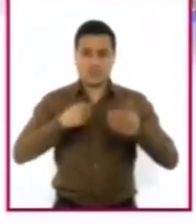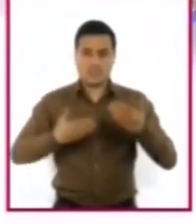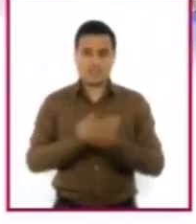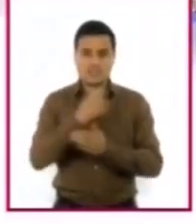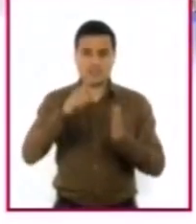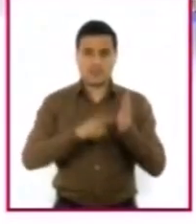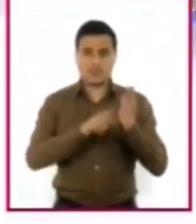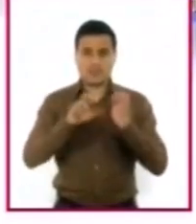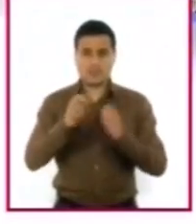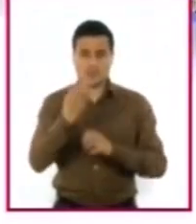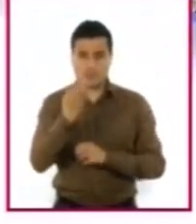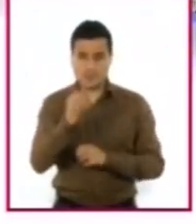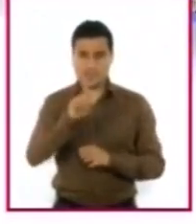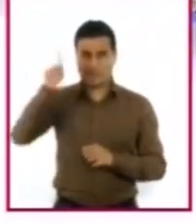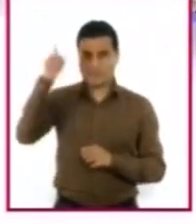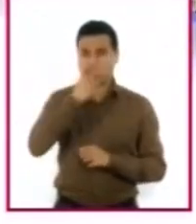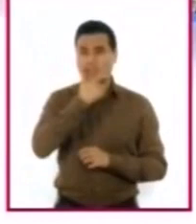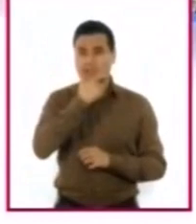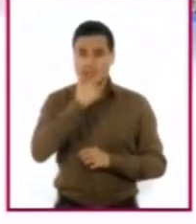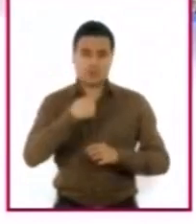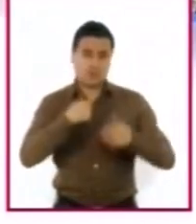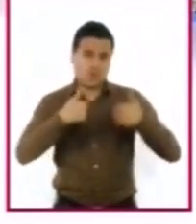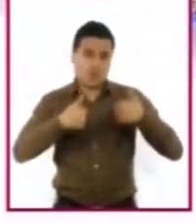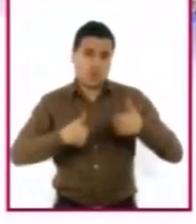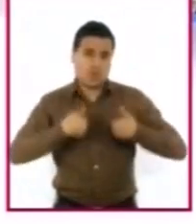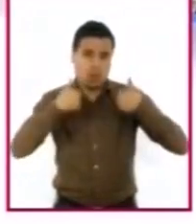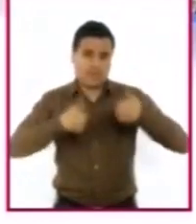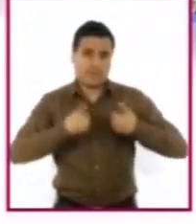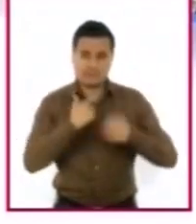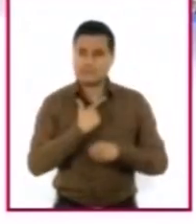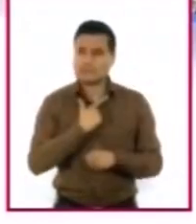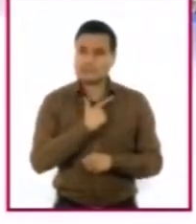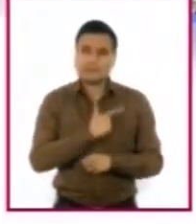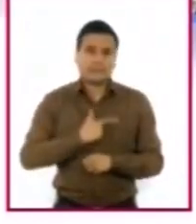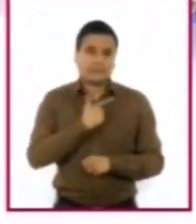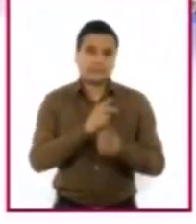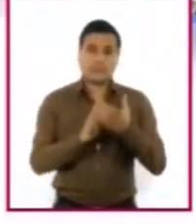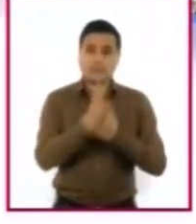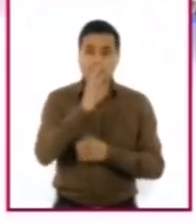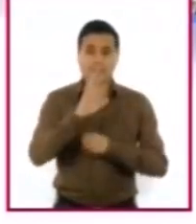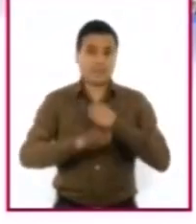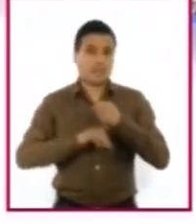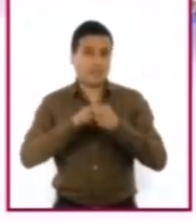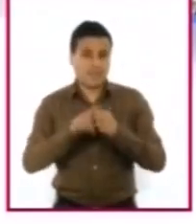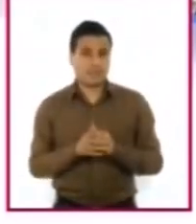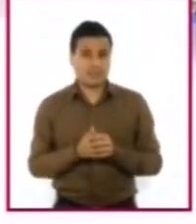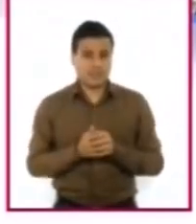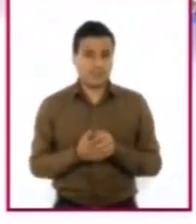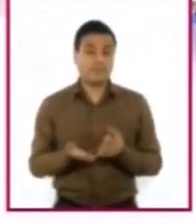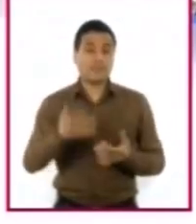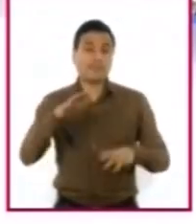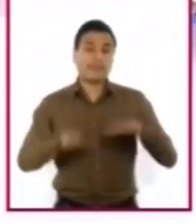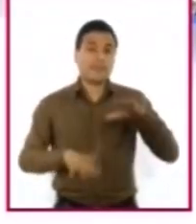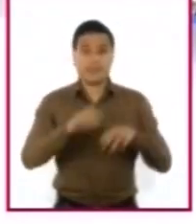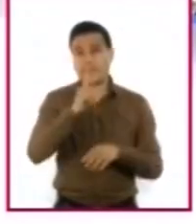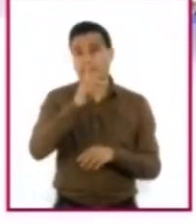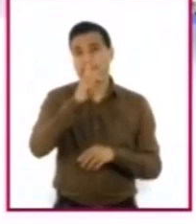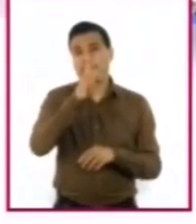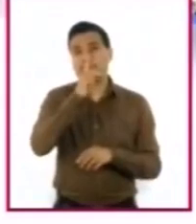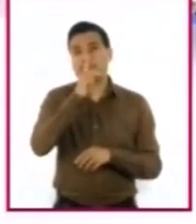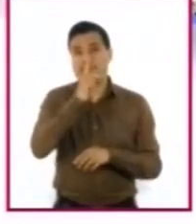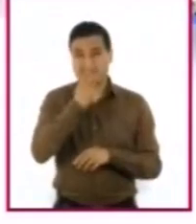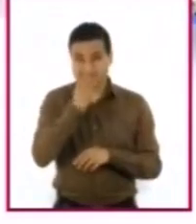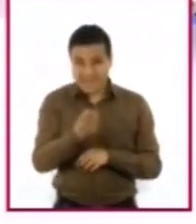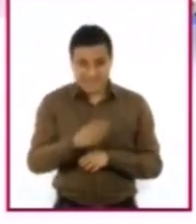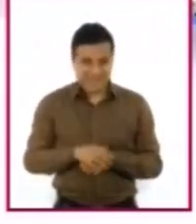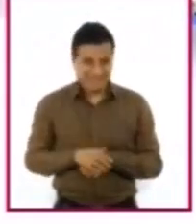1809 en Inglaterra y desde muy joven me interesó la naturaleza. Incluso, en ocasiones, mi padre se avergonzaba de